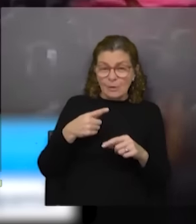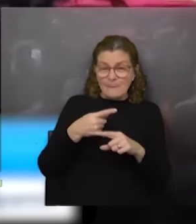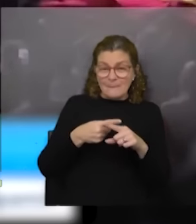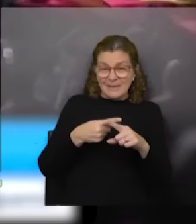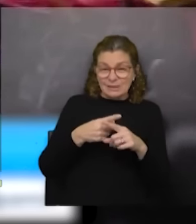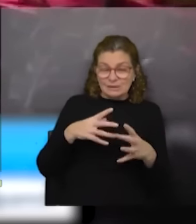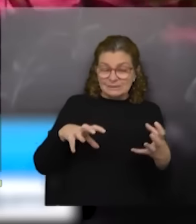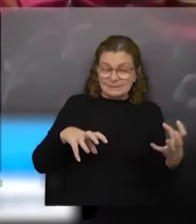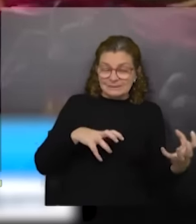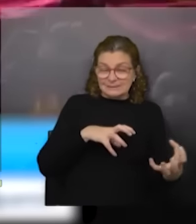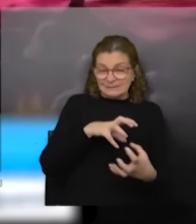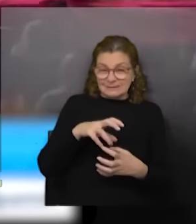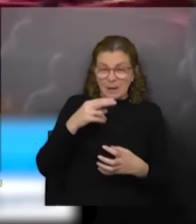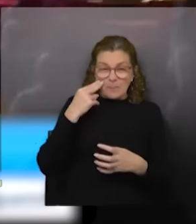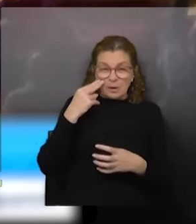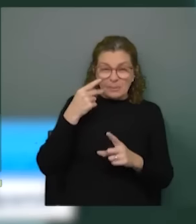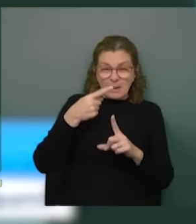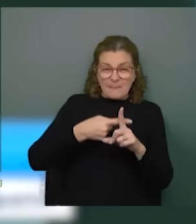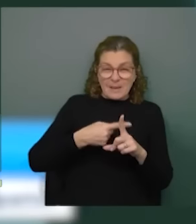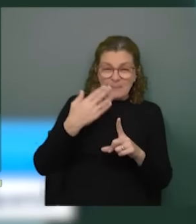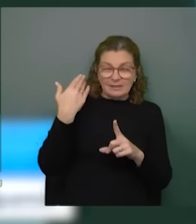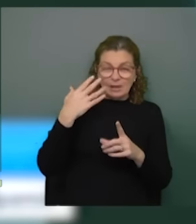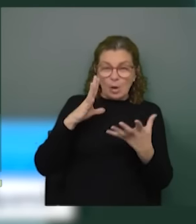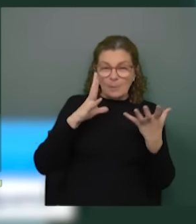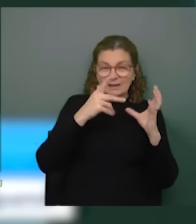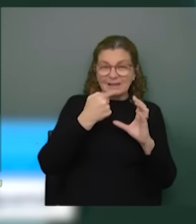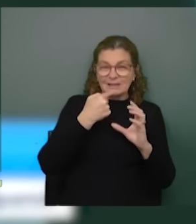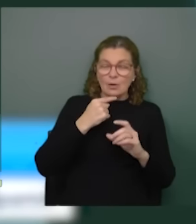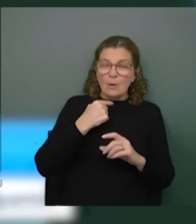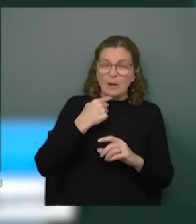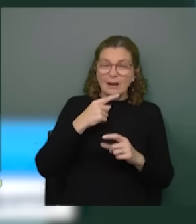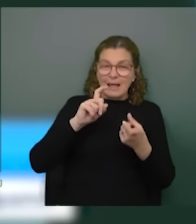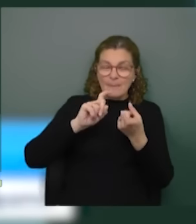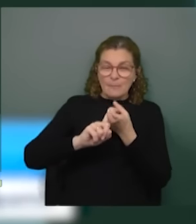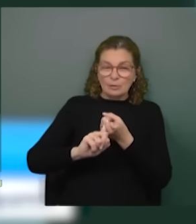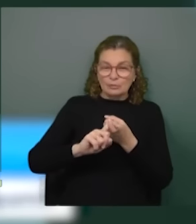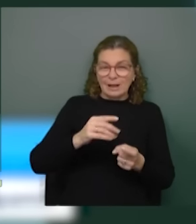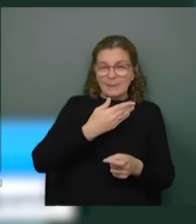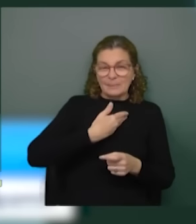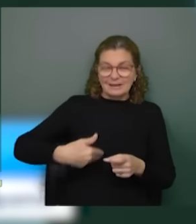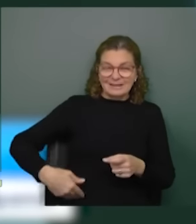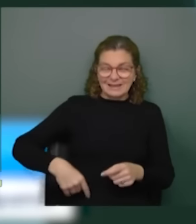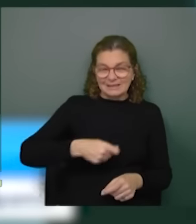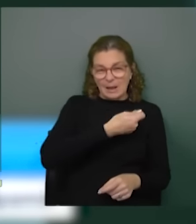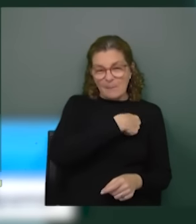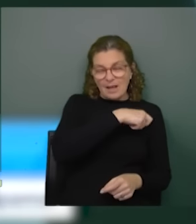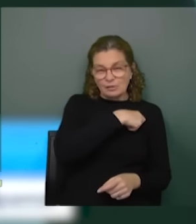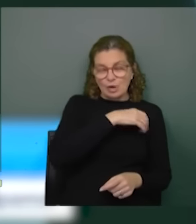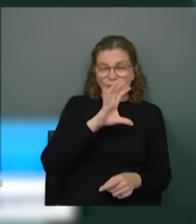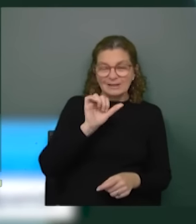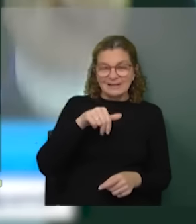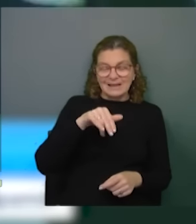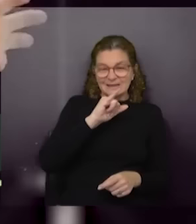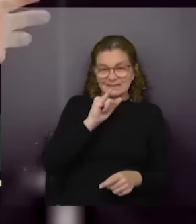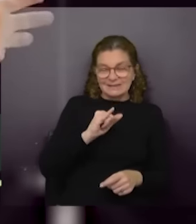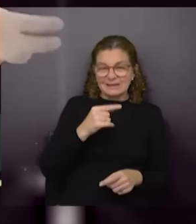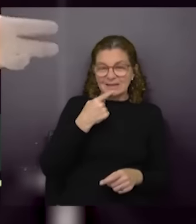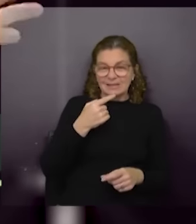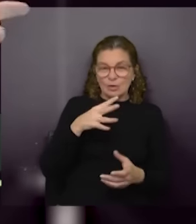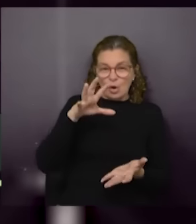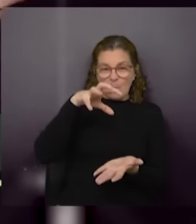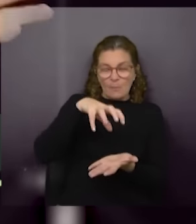la tensión diplomática que estalló el mes pasado cuando mi ley insultó a la esposa del presidente español Pedro Sánchez quien decidió retirar a la embajadora